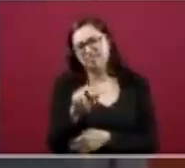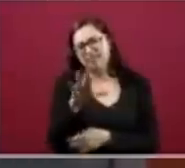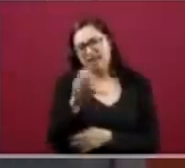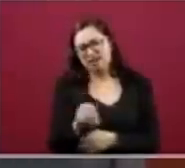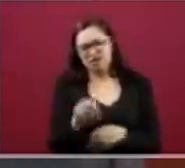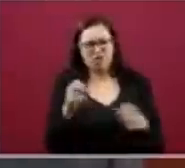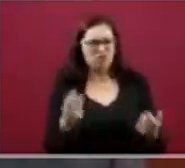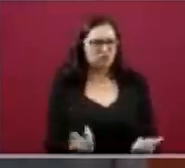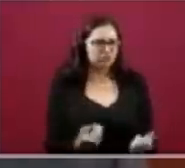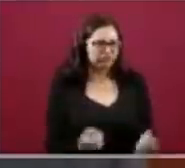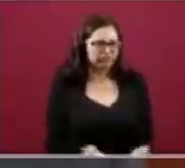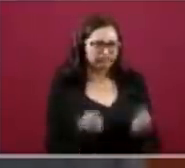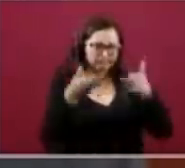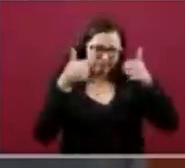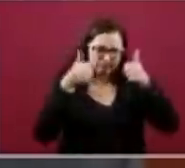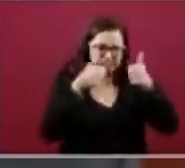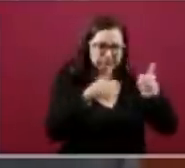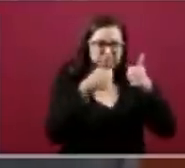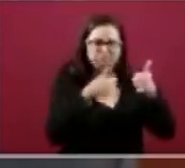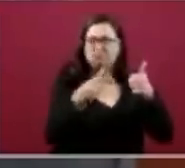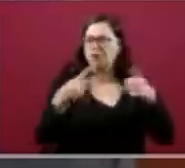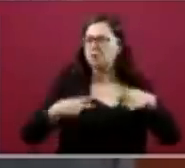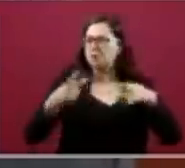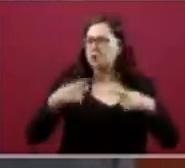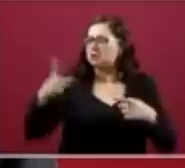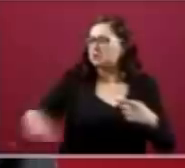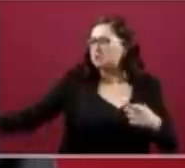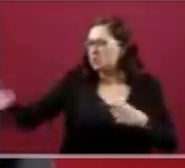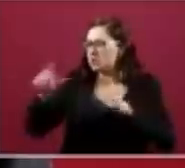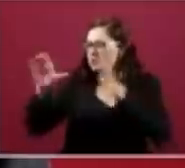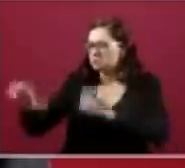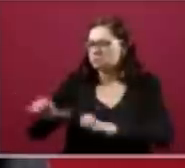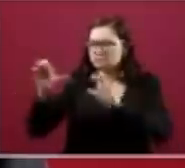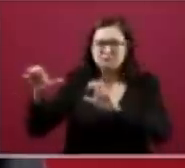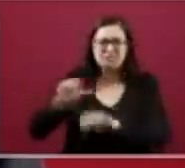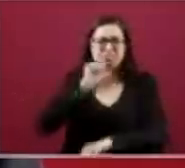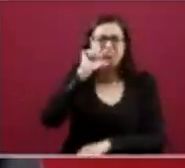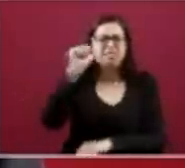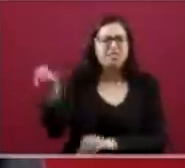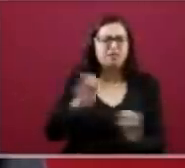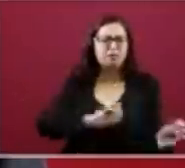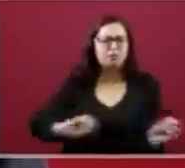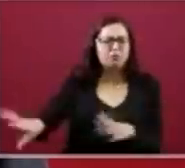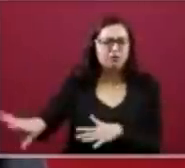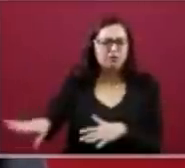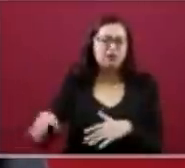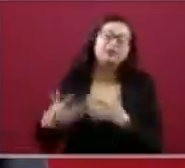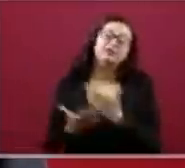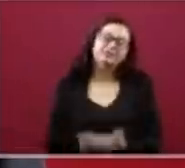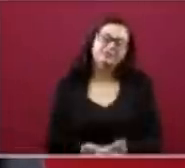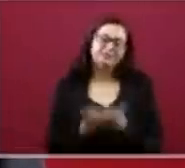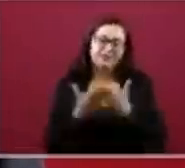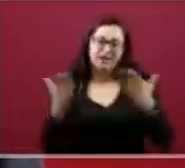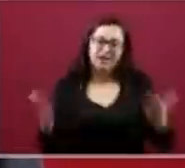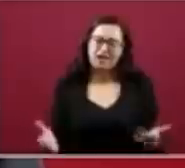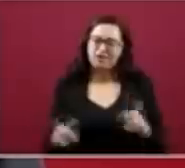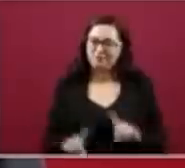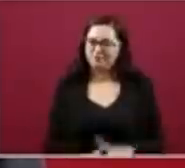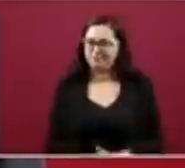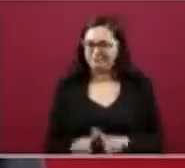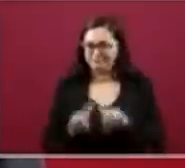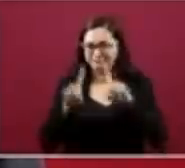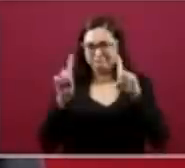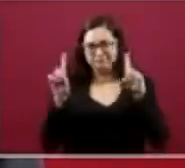en temas de seguridad pública. Entonces, ahora es un cambio